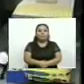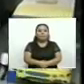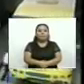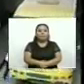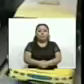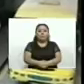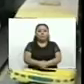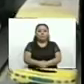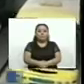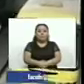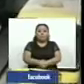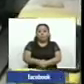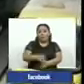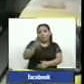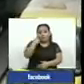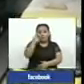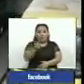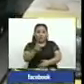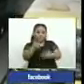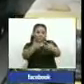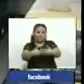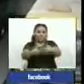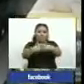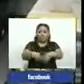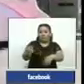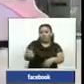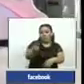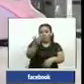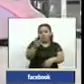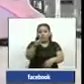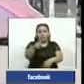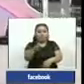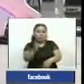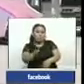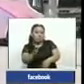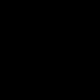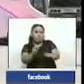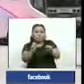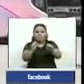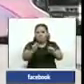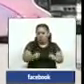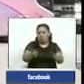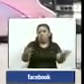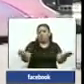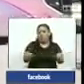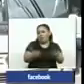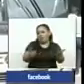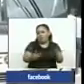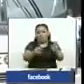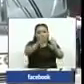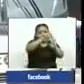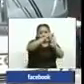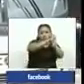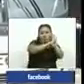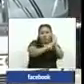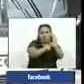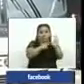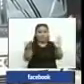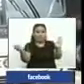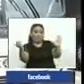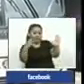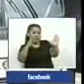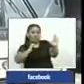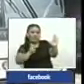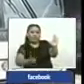Con un nuevo modelo de negocios en el transporte colectivo, es factible cumplir los requisitos básicos que demanda el